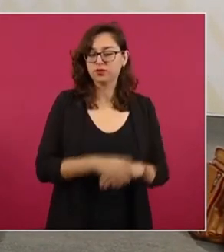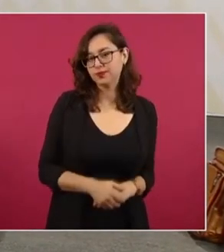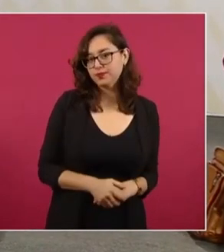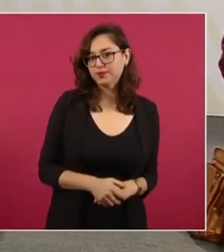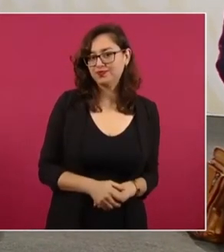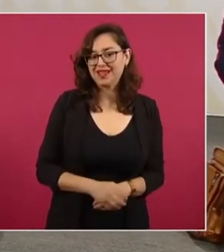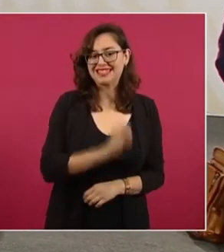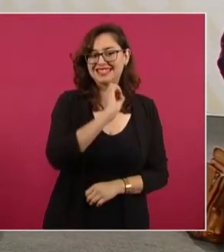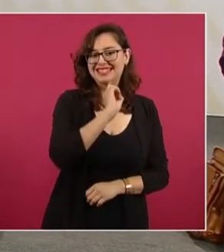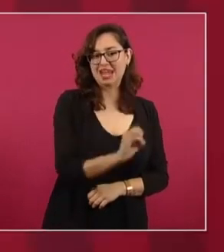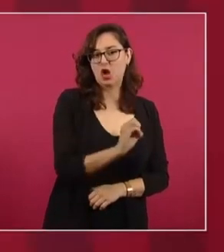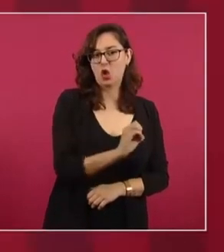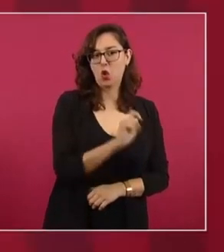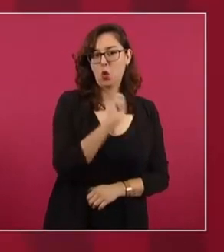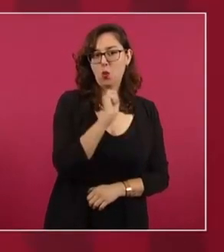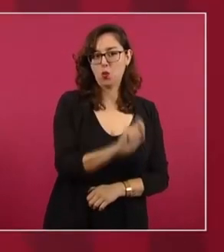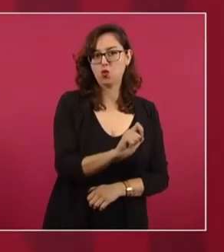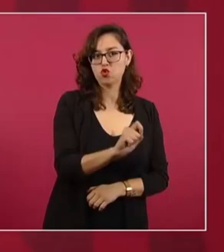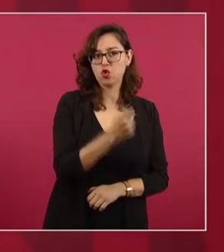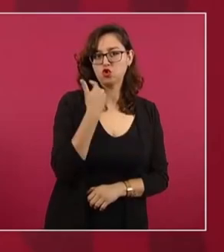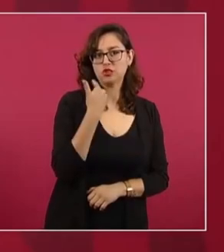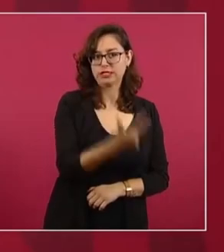necesita